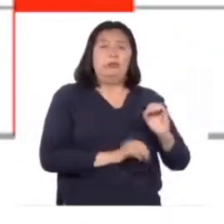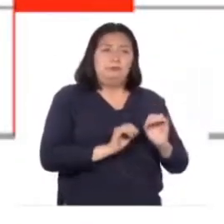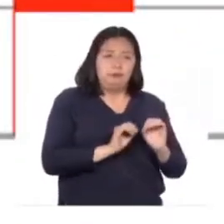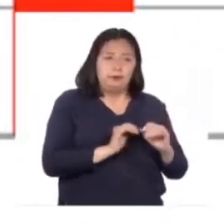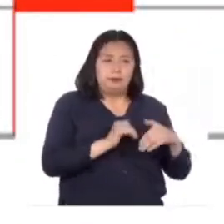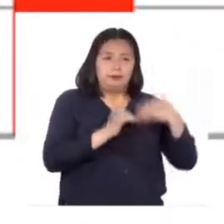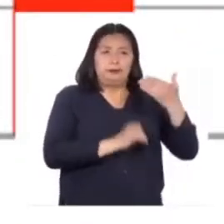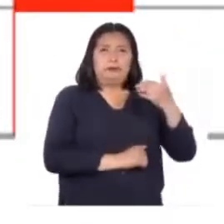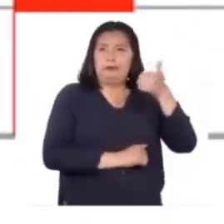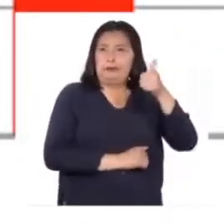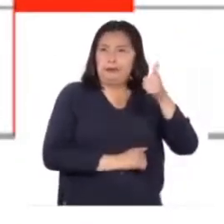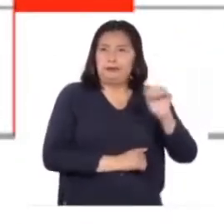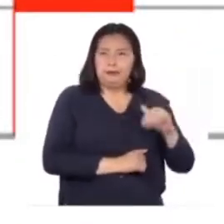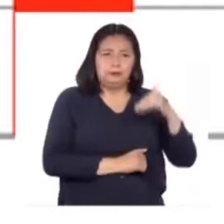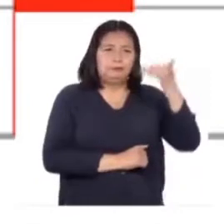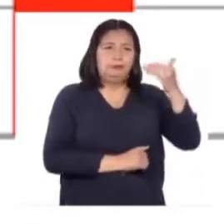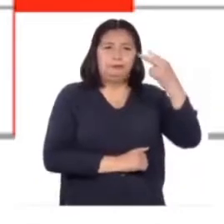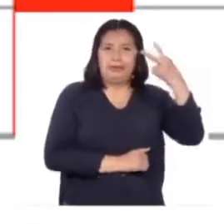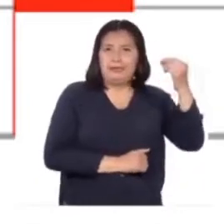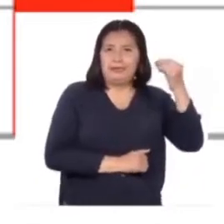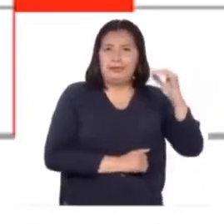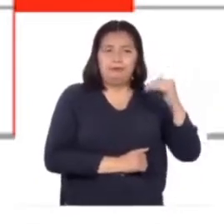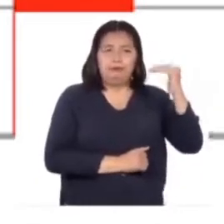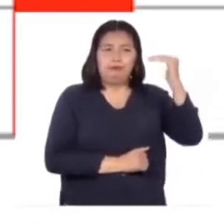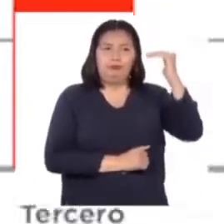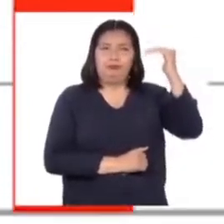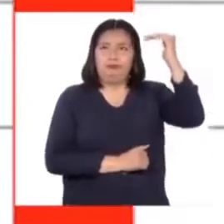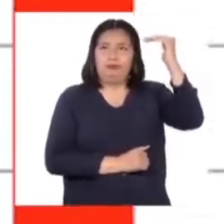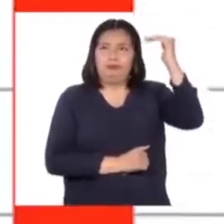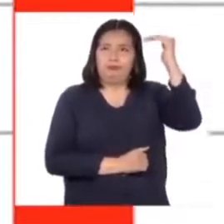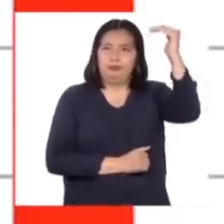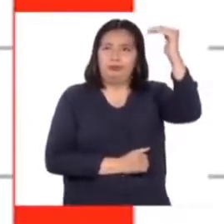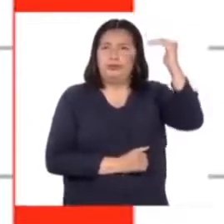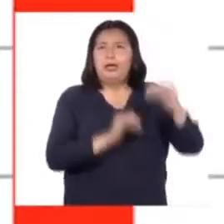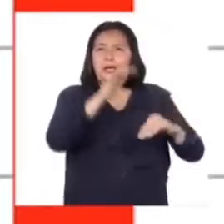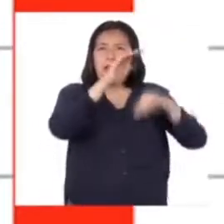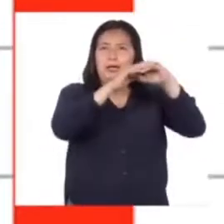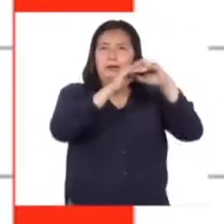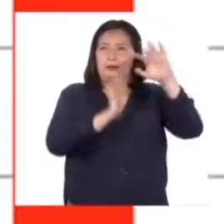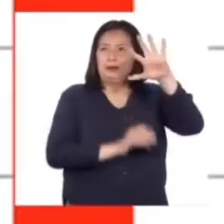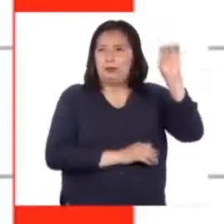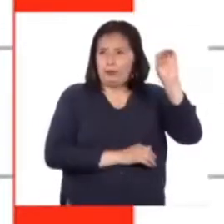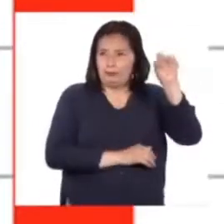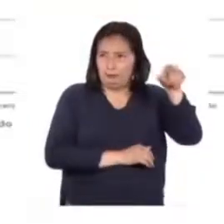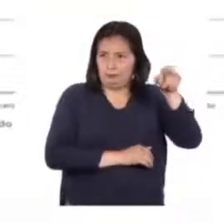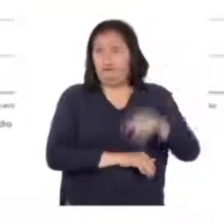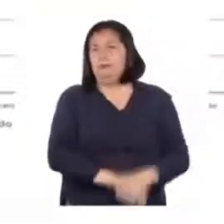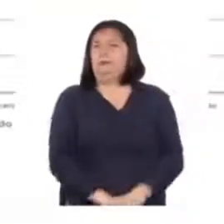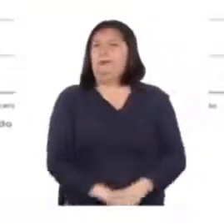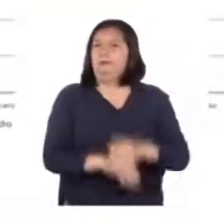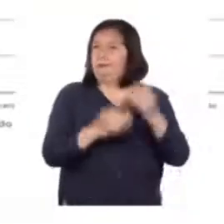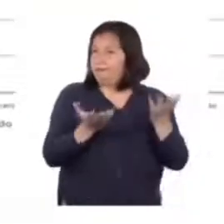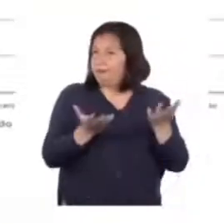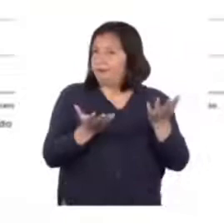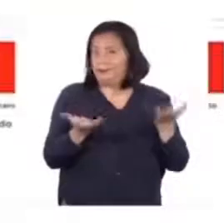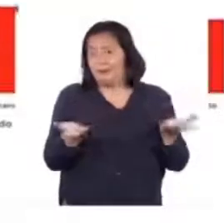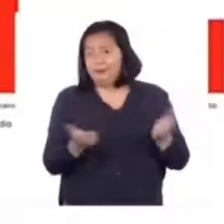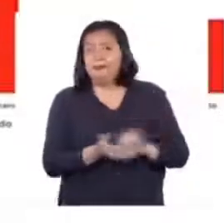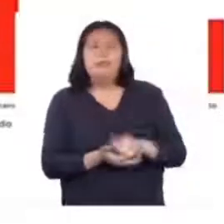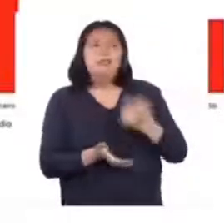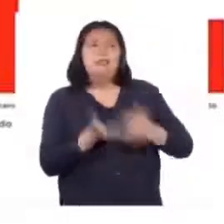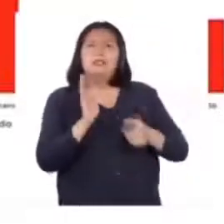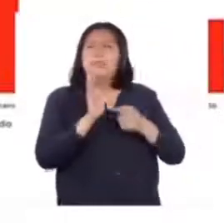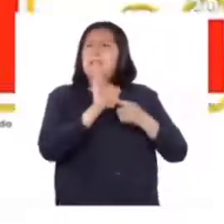el 10, de ahí el 20 y así sucesivamente hasta el 50. En consecuencia,